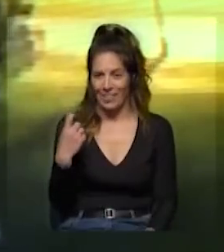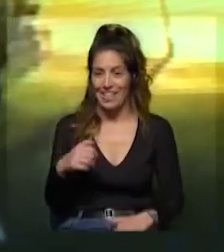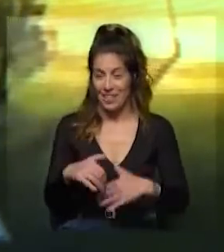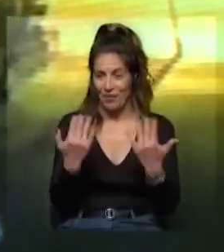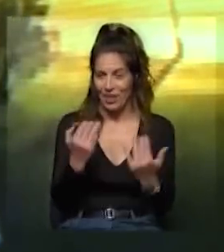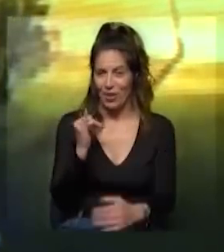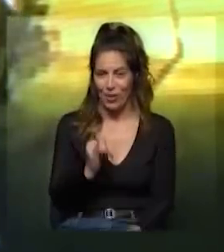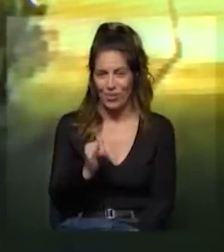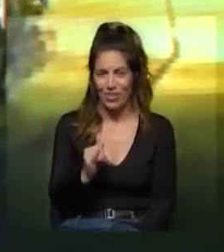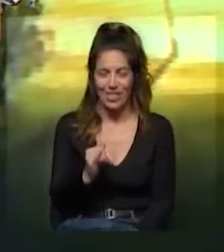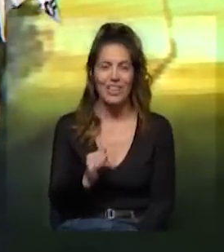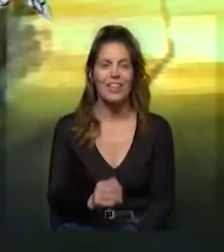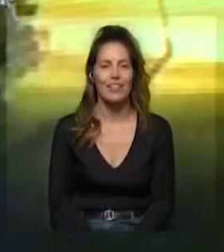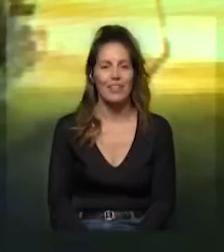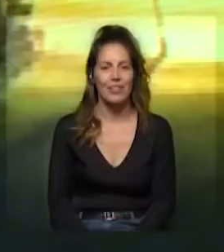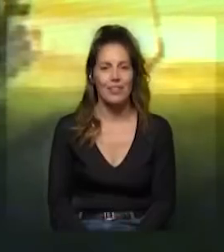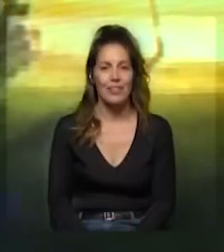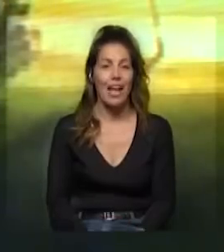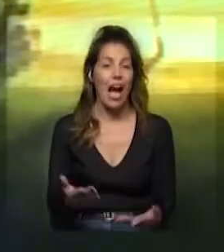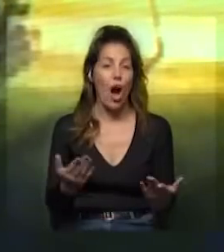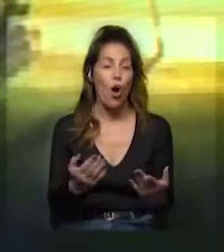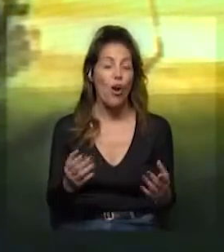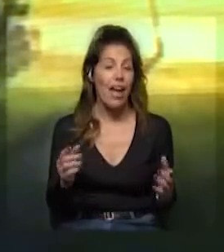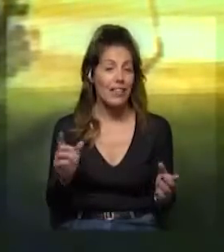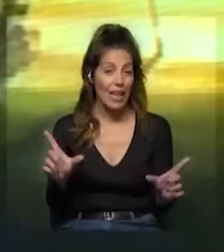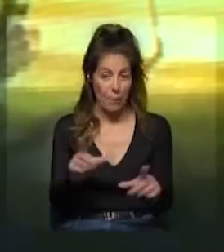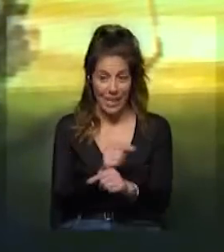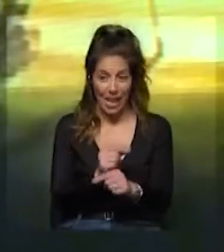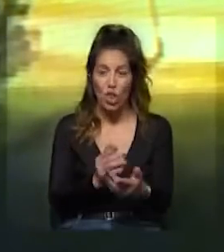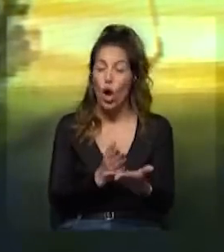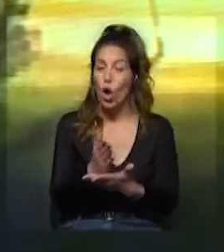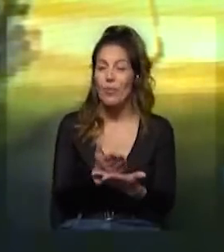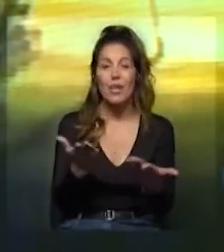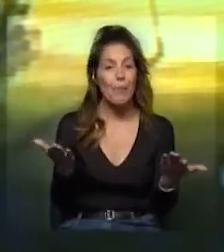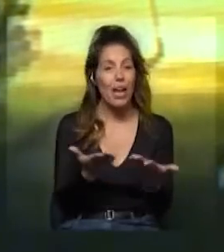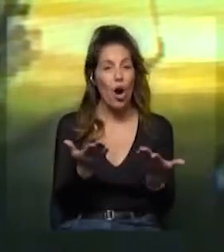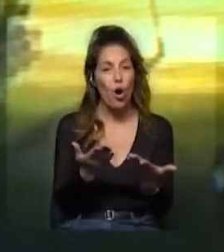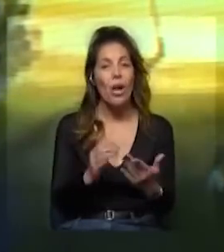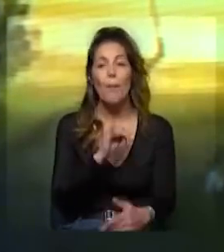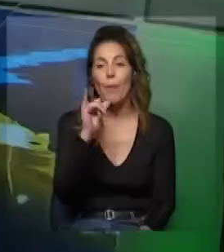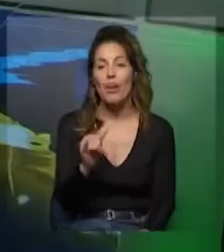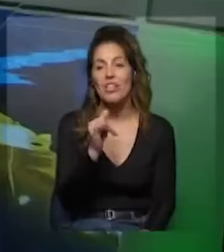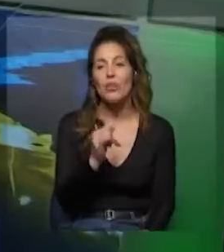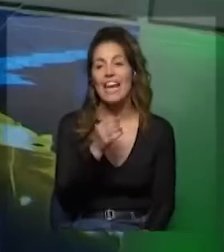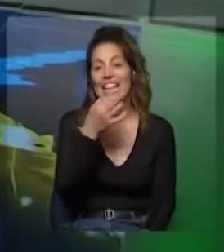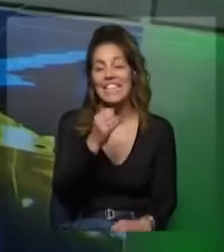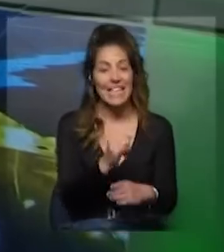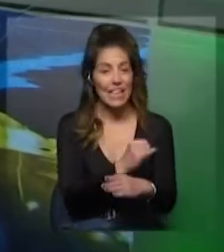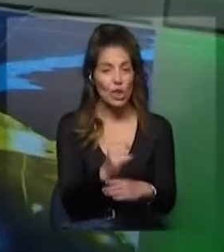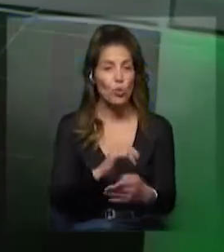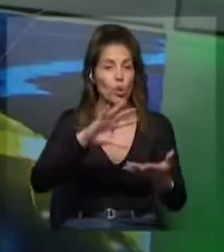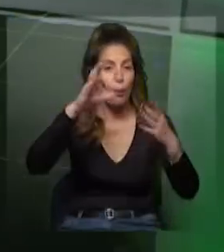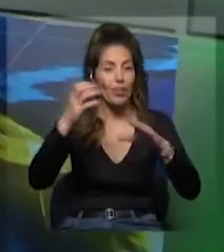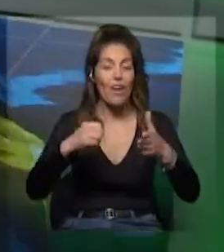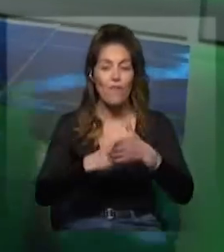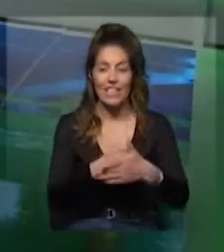festejó como un gol La verdad que sí la verdad que sí Bueno estamos prácticamente en el final pero como siempre a esta hora vamos a contarles que dice inumet para este fin